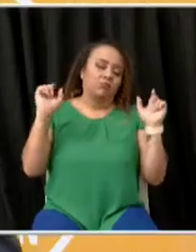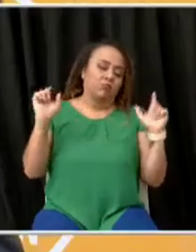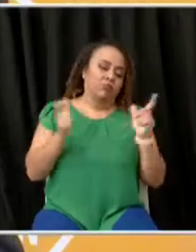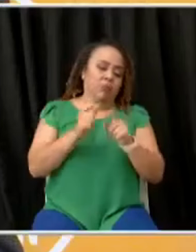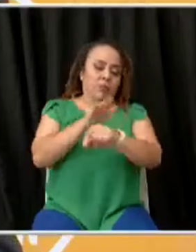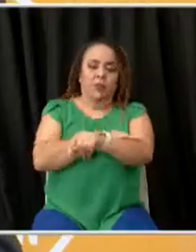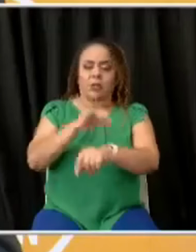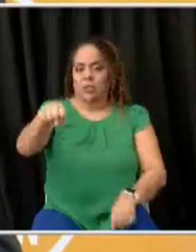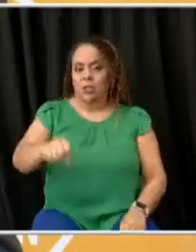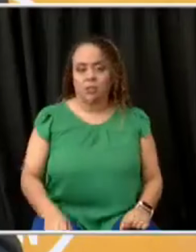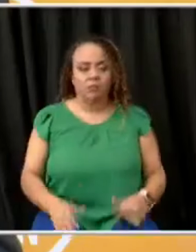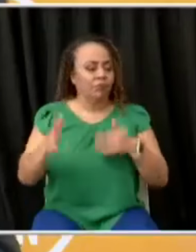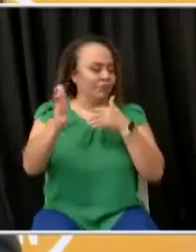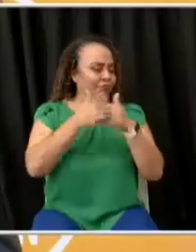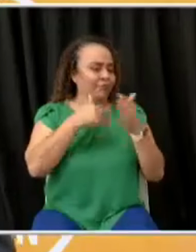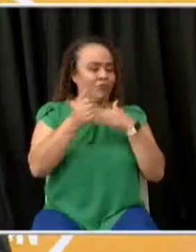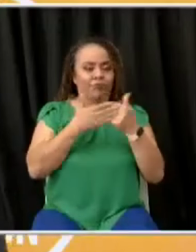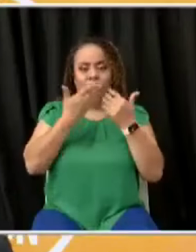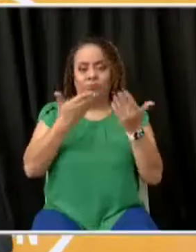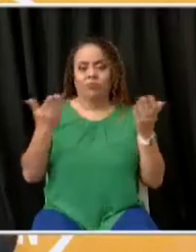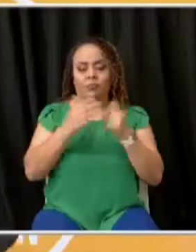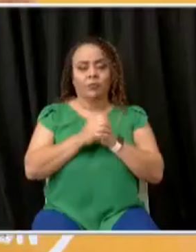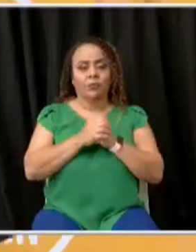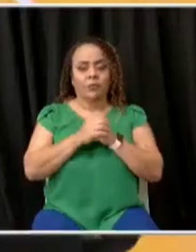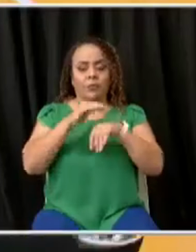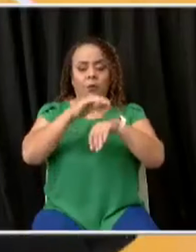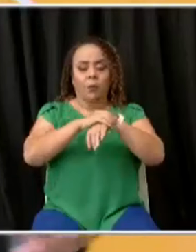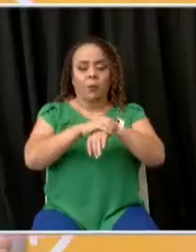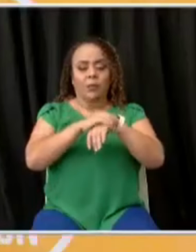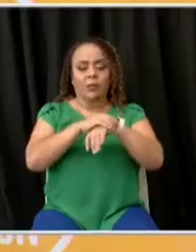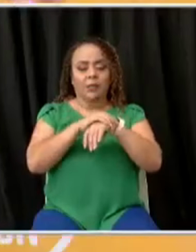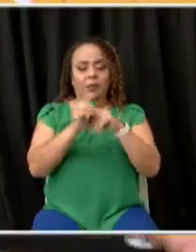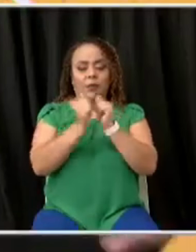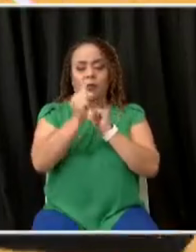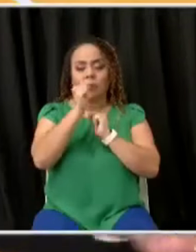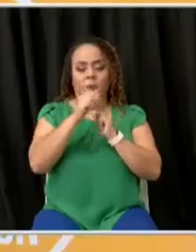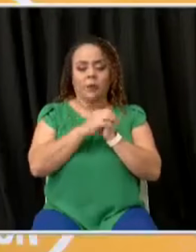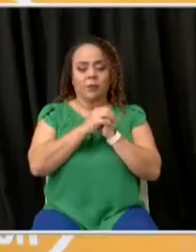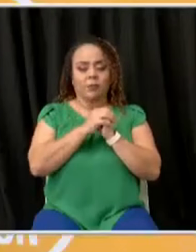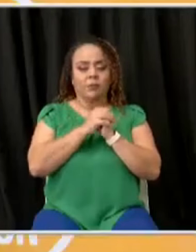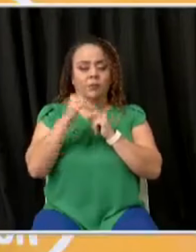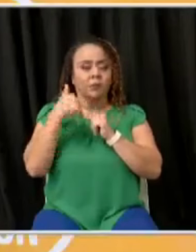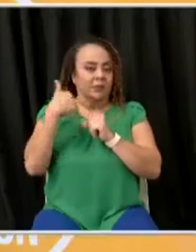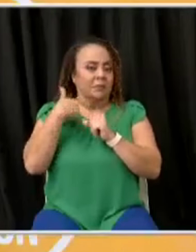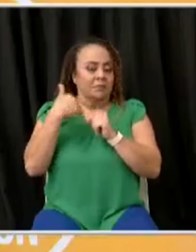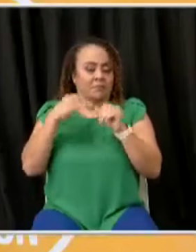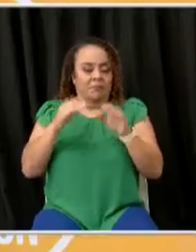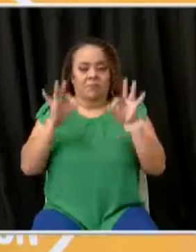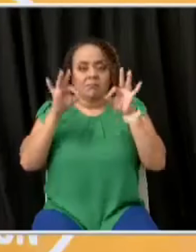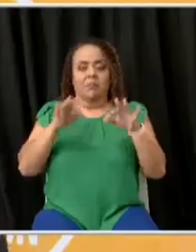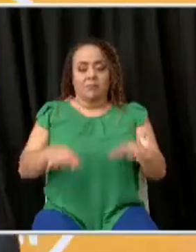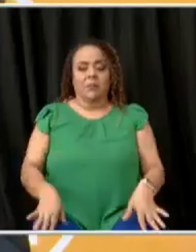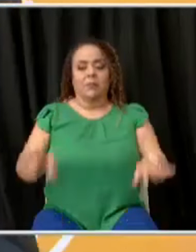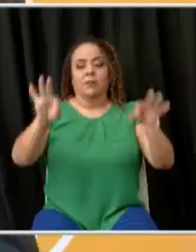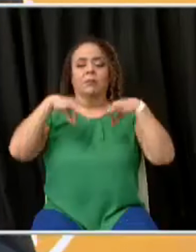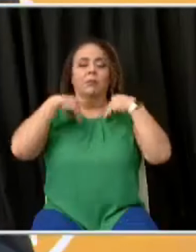sí, podemos usar cualquier cosa o compresa, una compresa mojada en agua fría que te la pones encima mientras